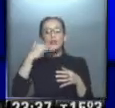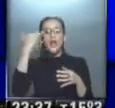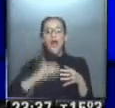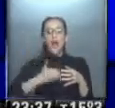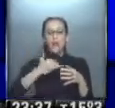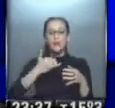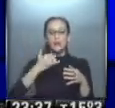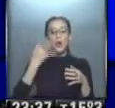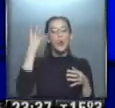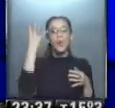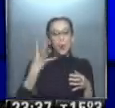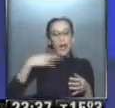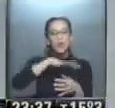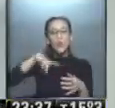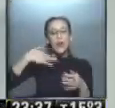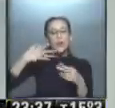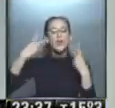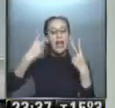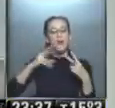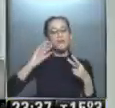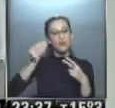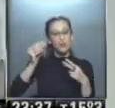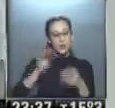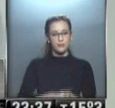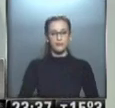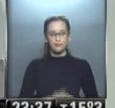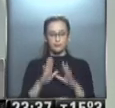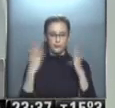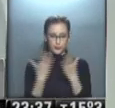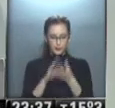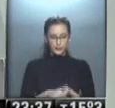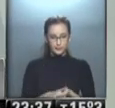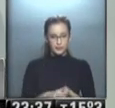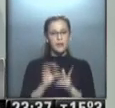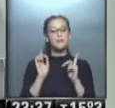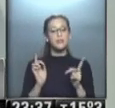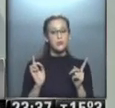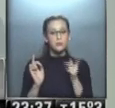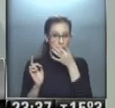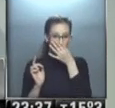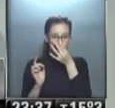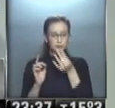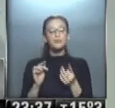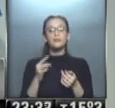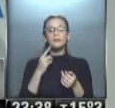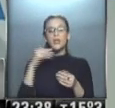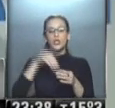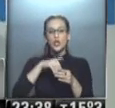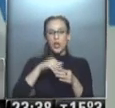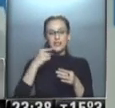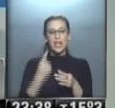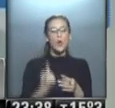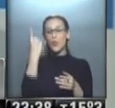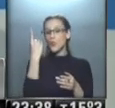repechaje europeo, los últimos 4 lugares para ir al Mundial desde Europa. Y ese sorteo determinó que hay un partido que va a dejar a uno